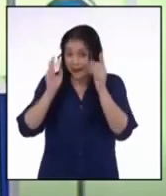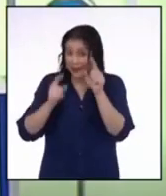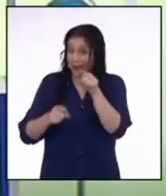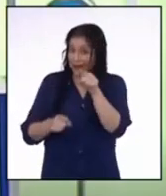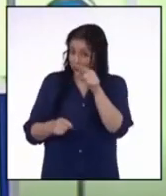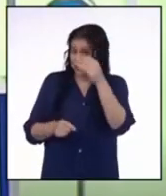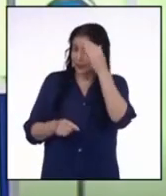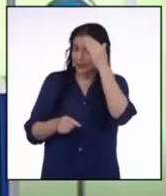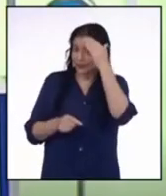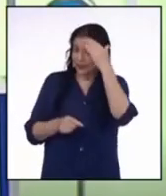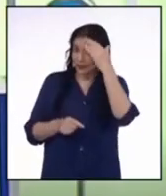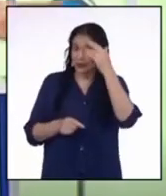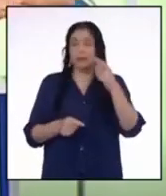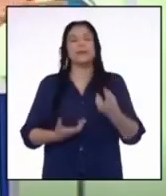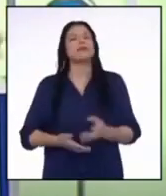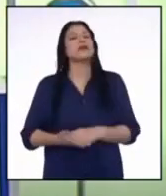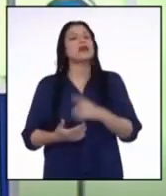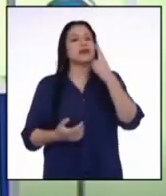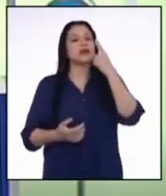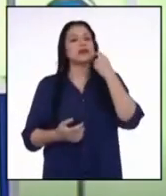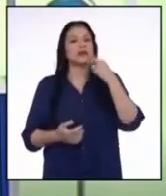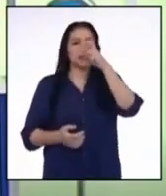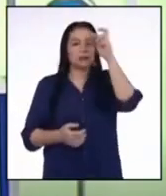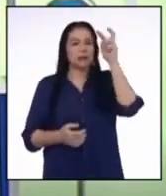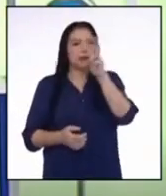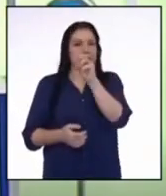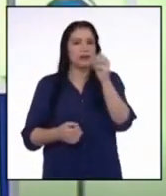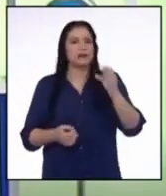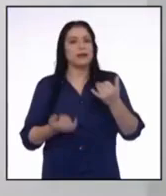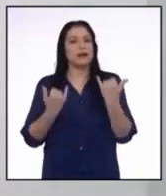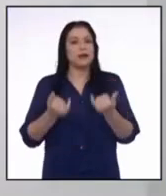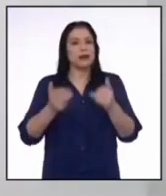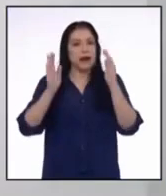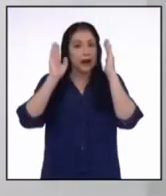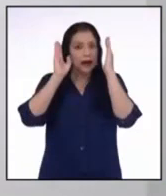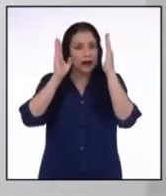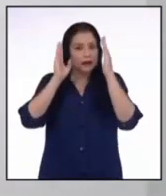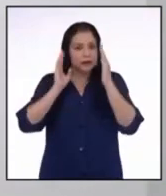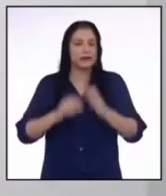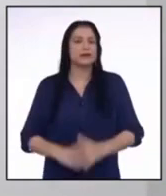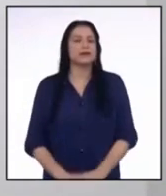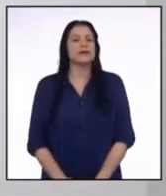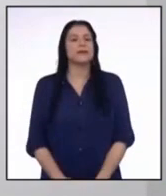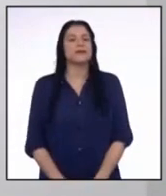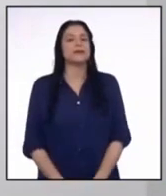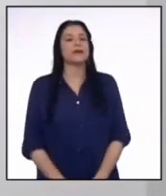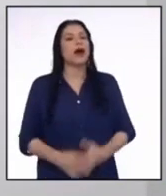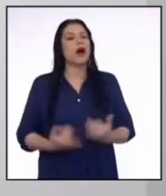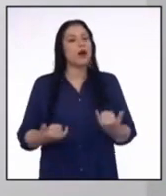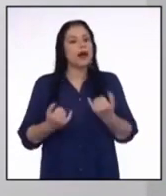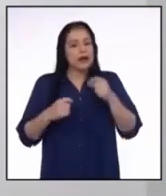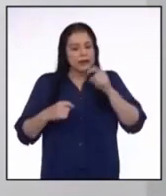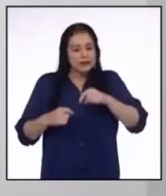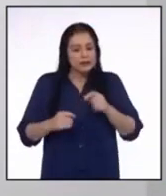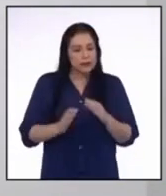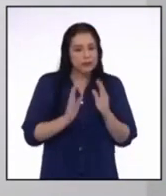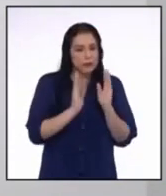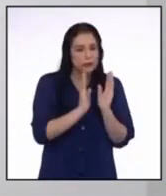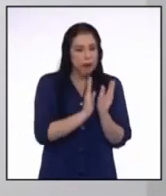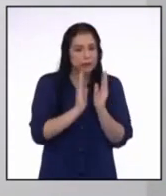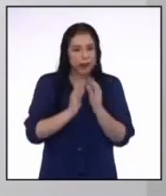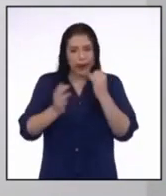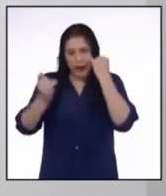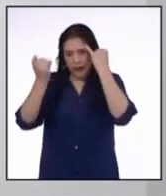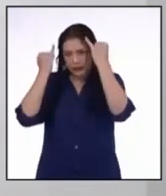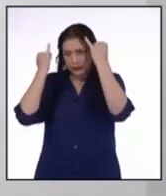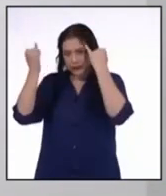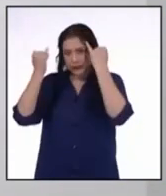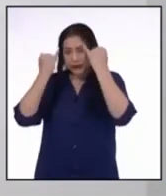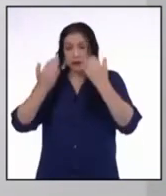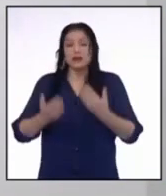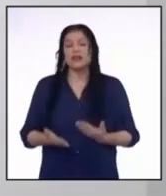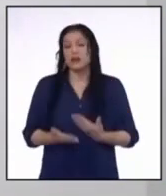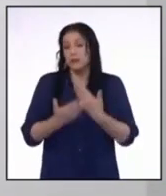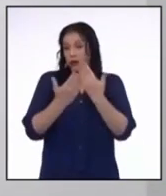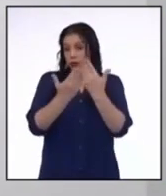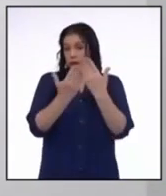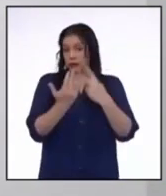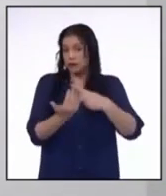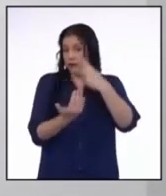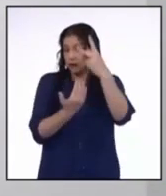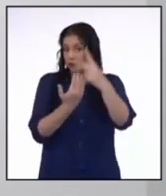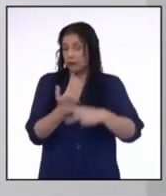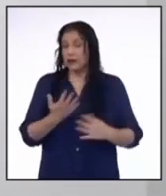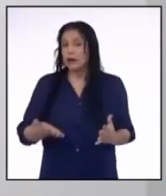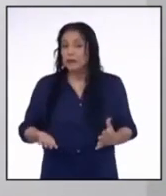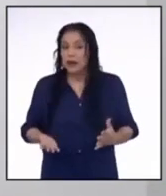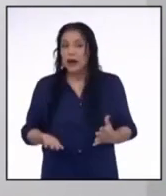chicos de la promo 2020? Ahora sí, muy atentos. Ahora deben organizar las ideas que han propuesto para el